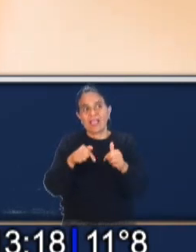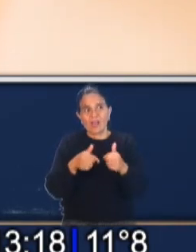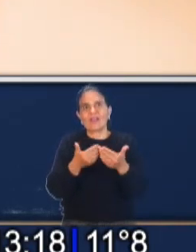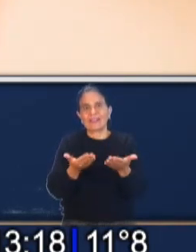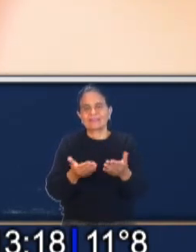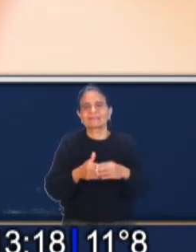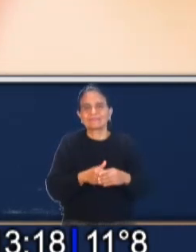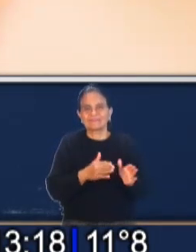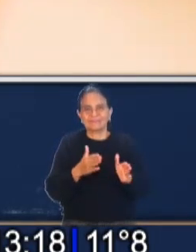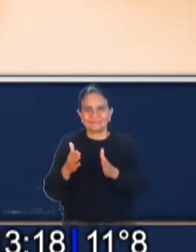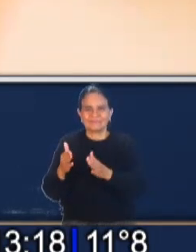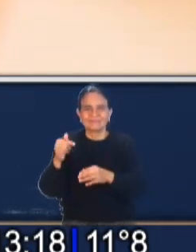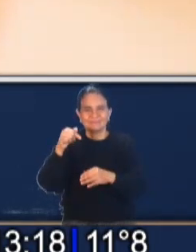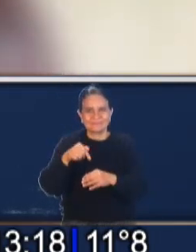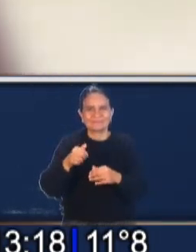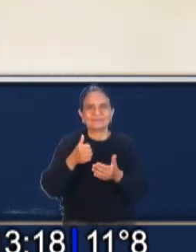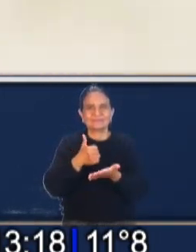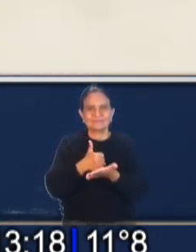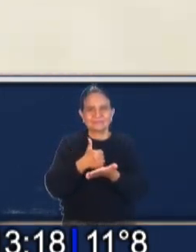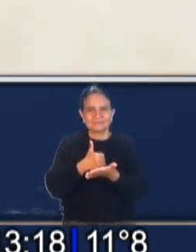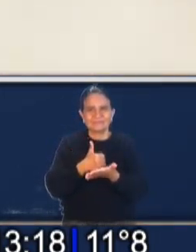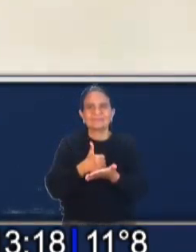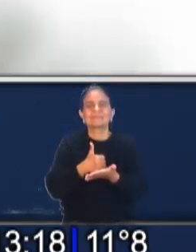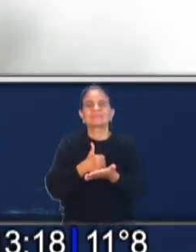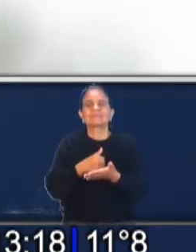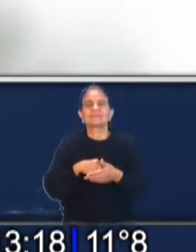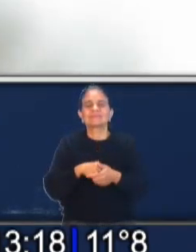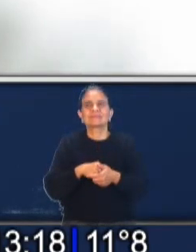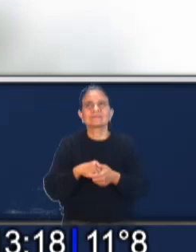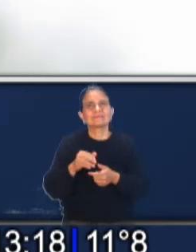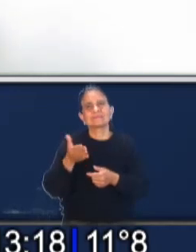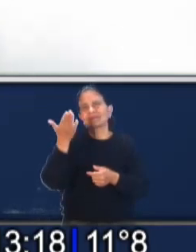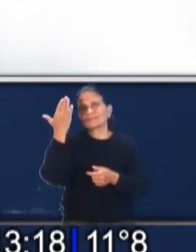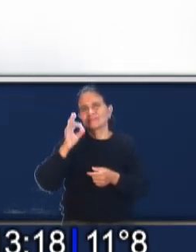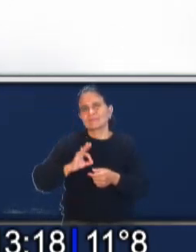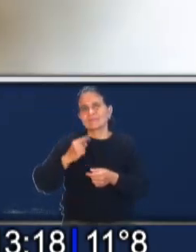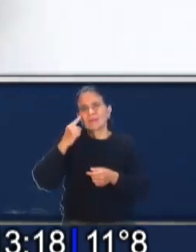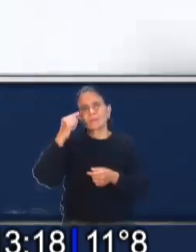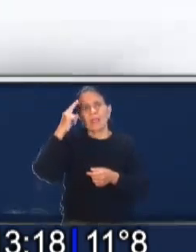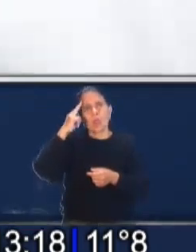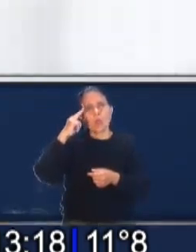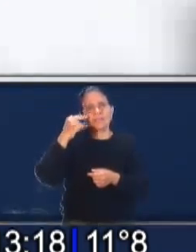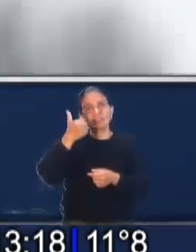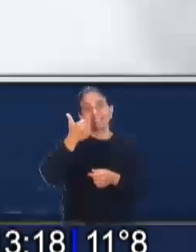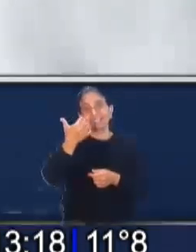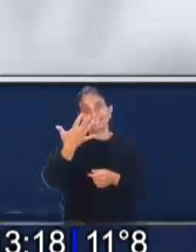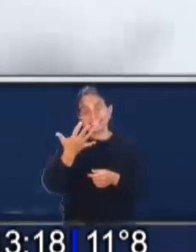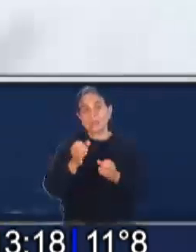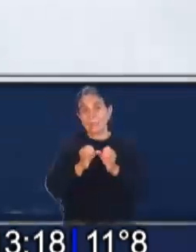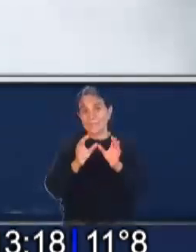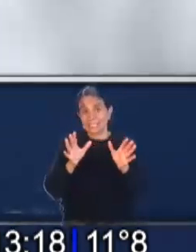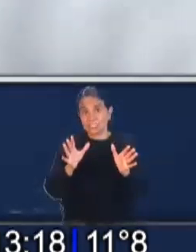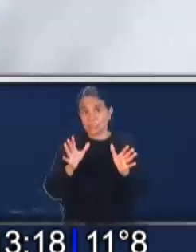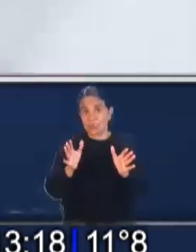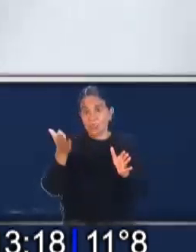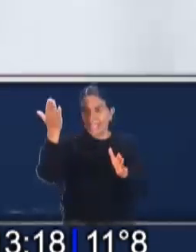la jornada que se encuentra en Concarán. Y empezó esto allá por el año 1965, hace más